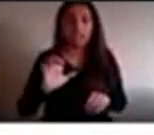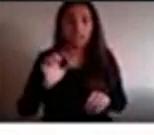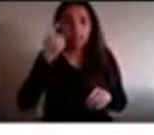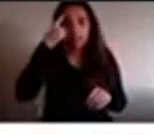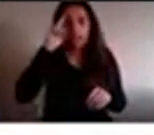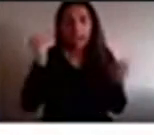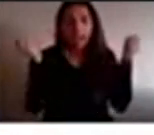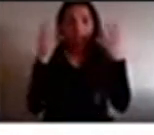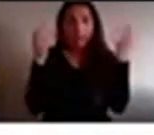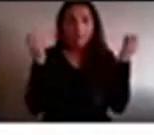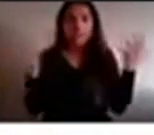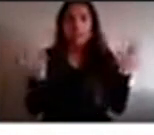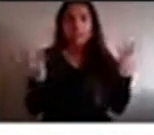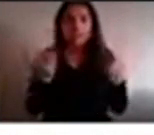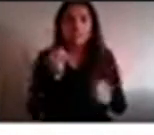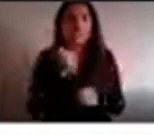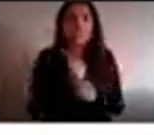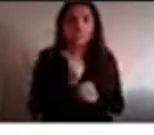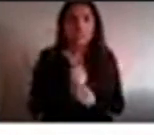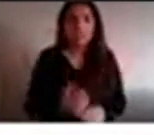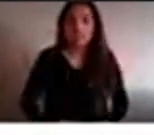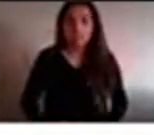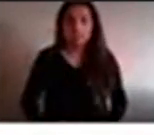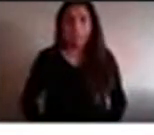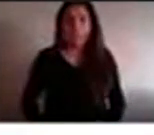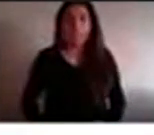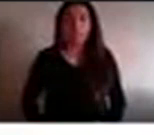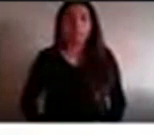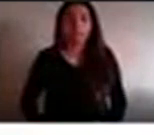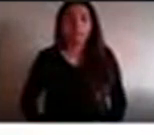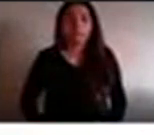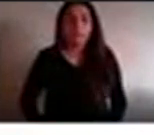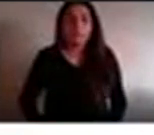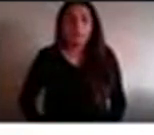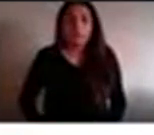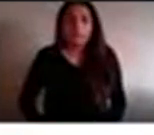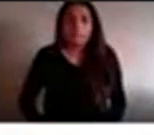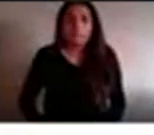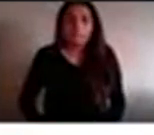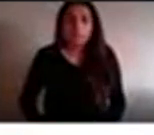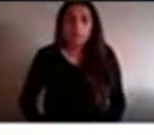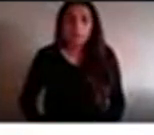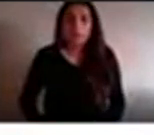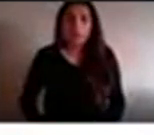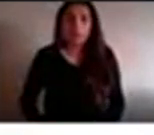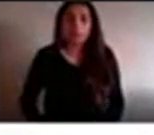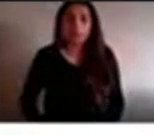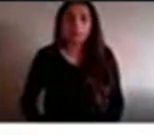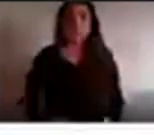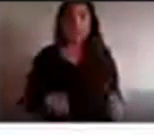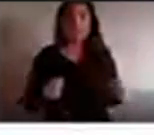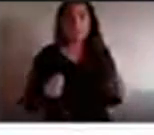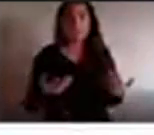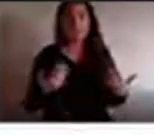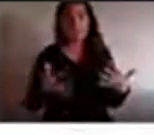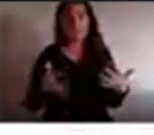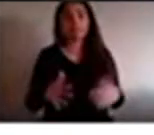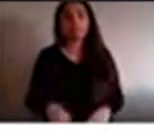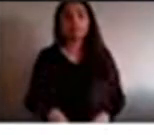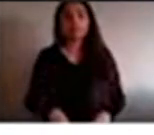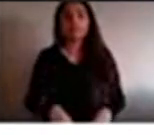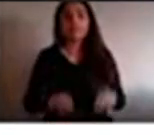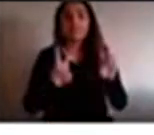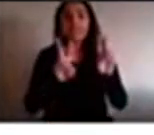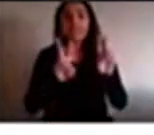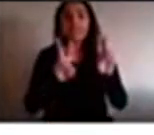Por favor, a la próxima diapositiva. Bueno, vamos ahora al